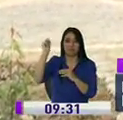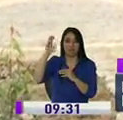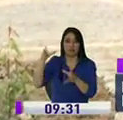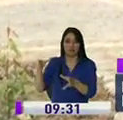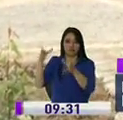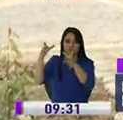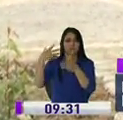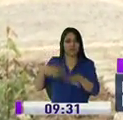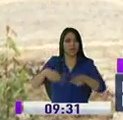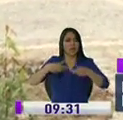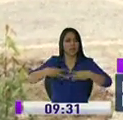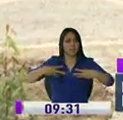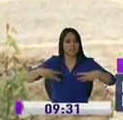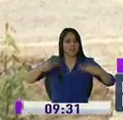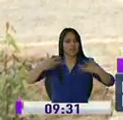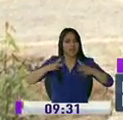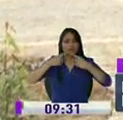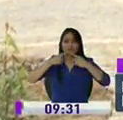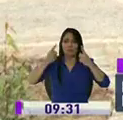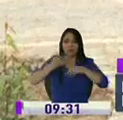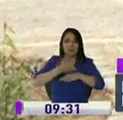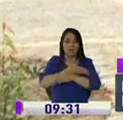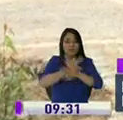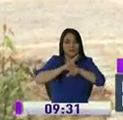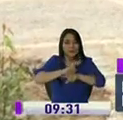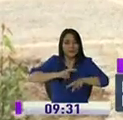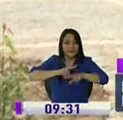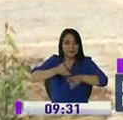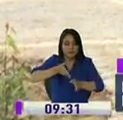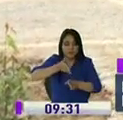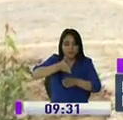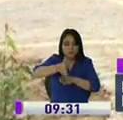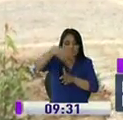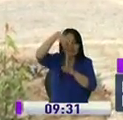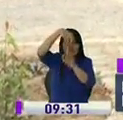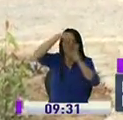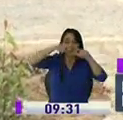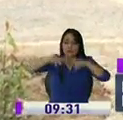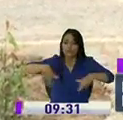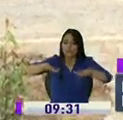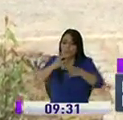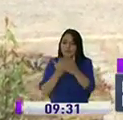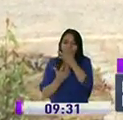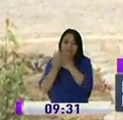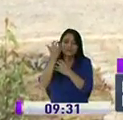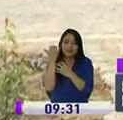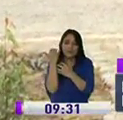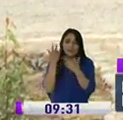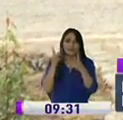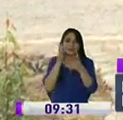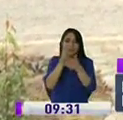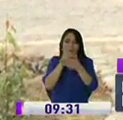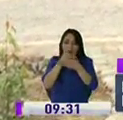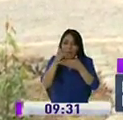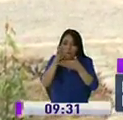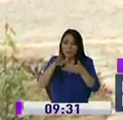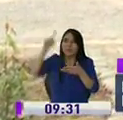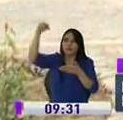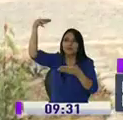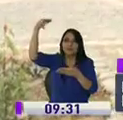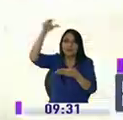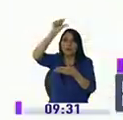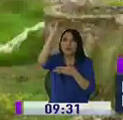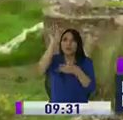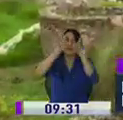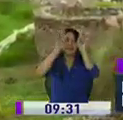materiales publicados en base a los estudios de la línea equinoccial, de los sitios arqueológicos, un mapa astronómico de las